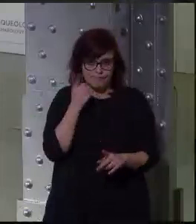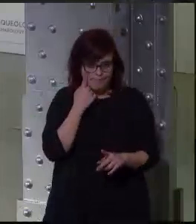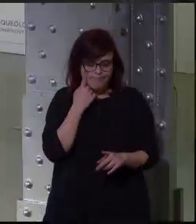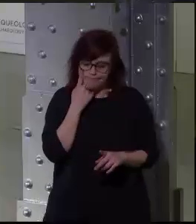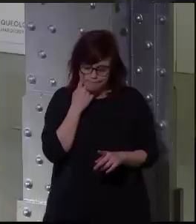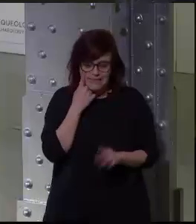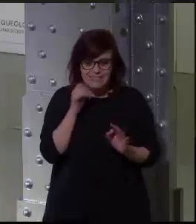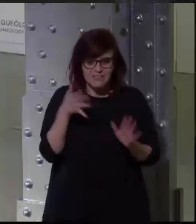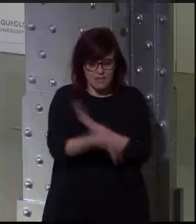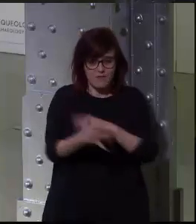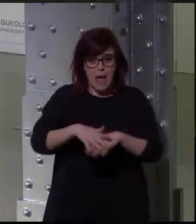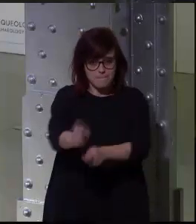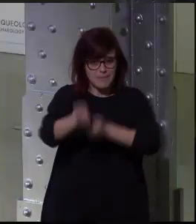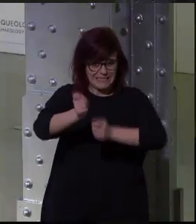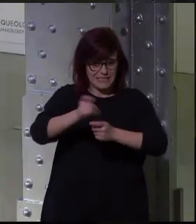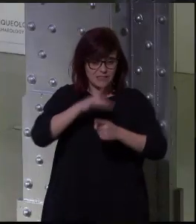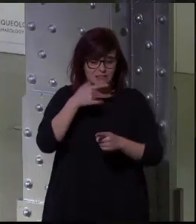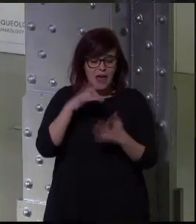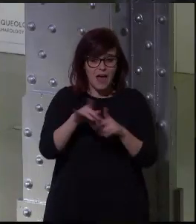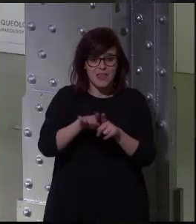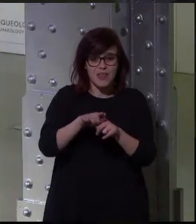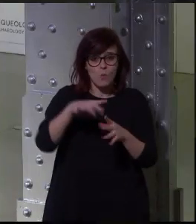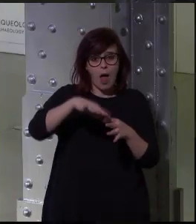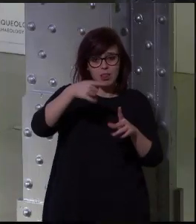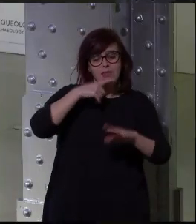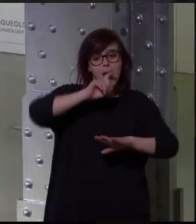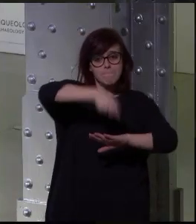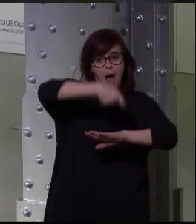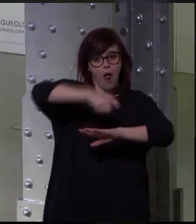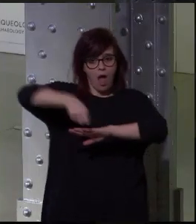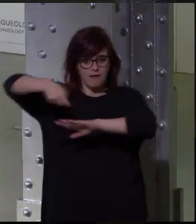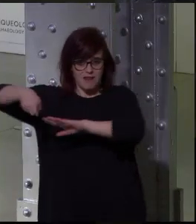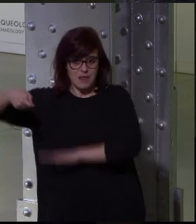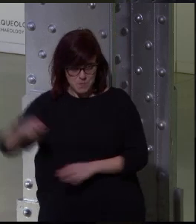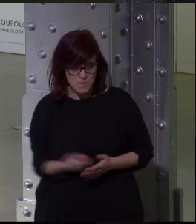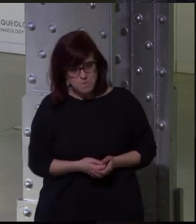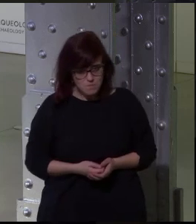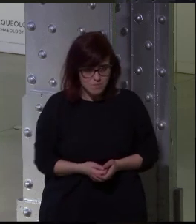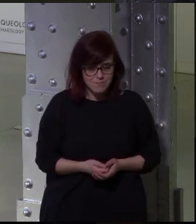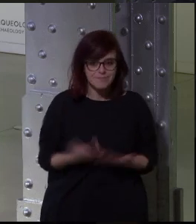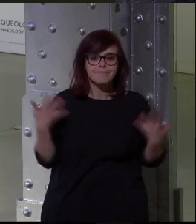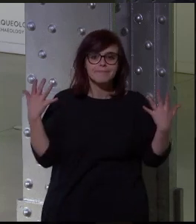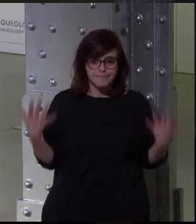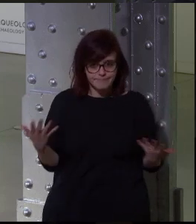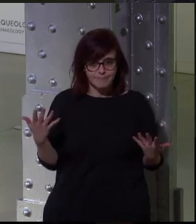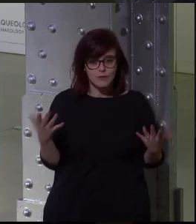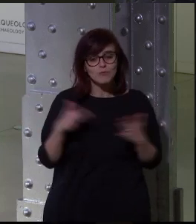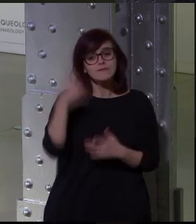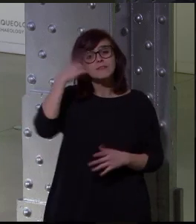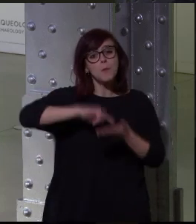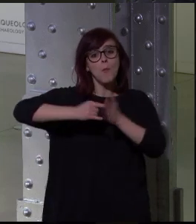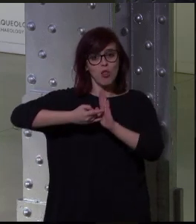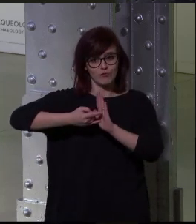indicación de la pesca de palangre. Pero bueno, evidentemente habéis estado con este